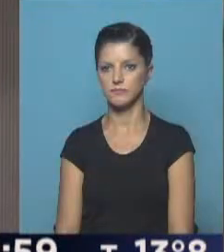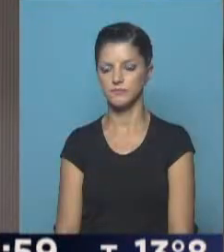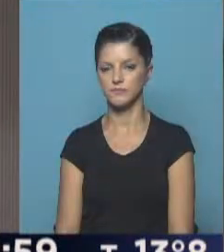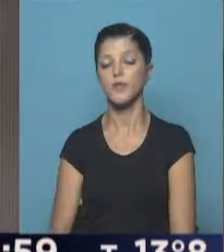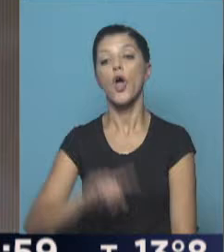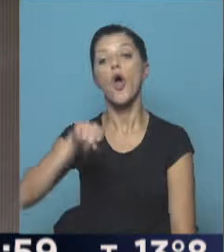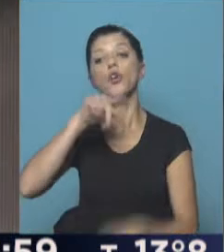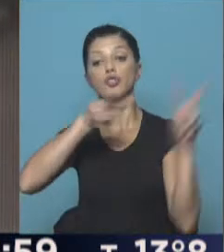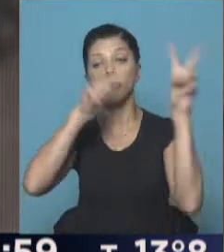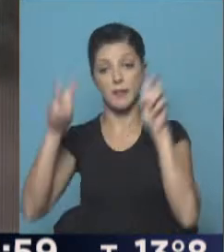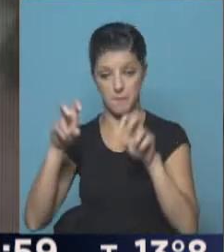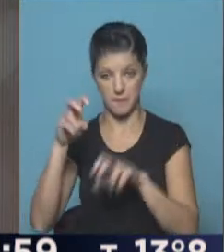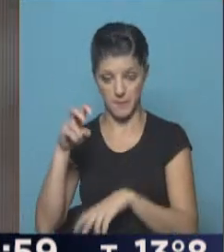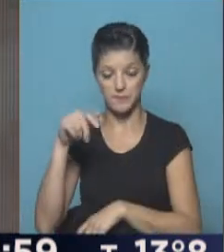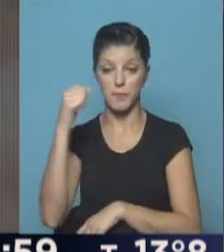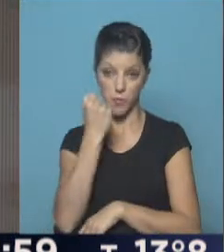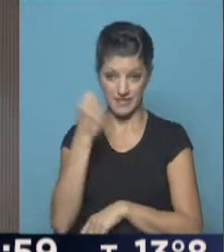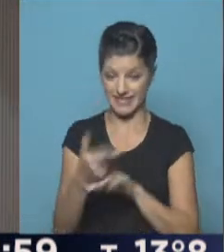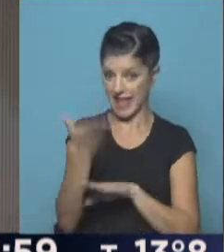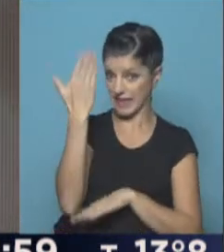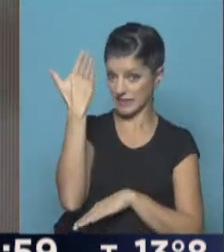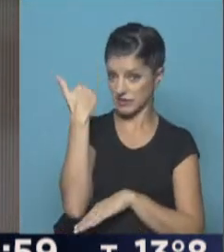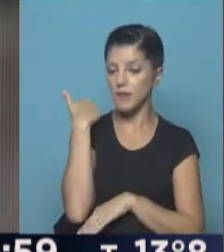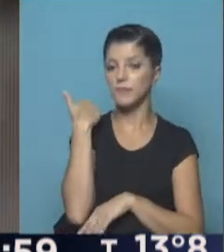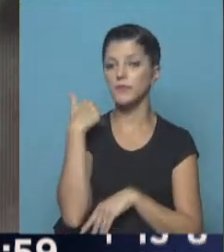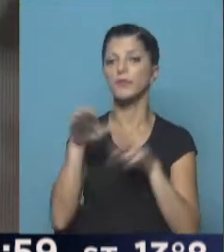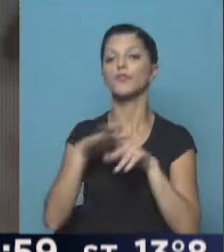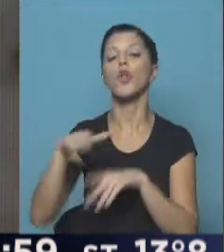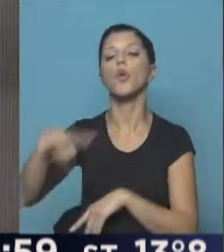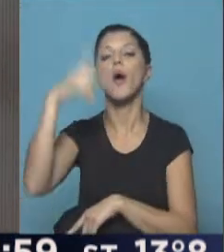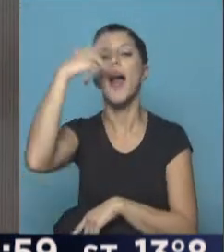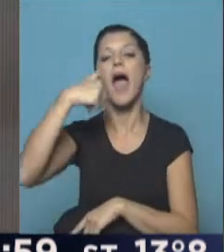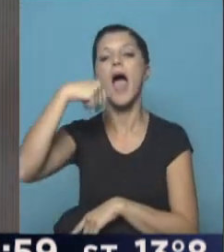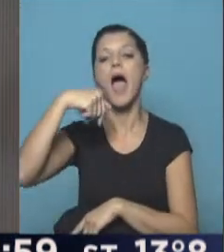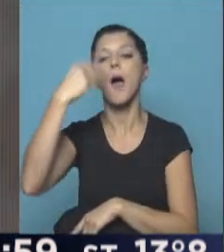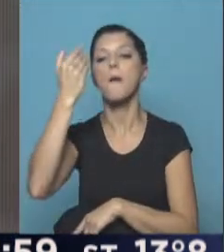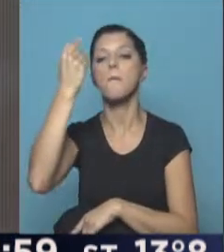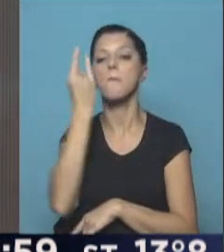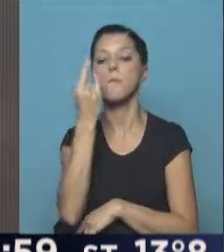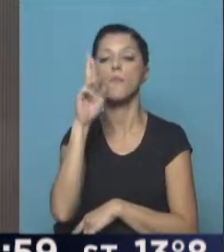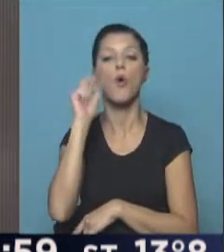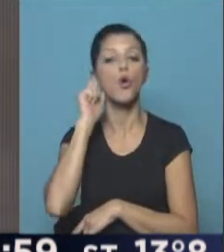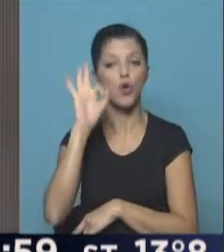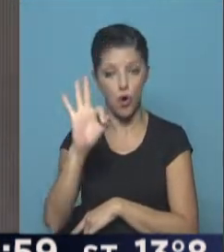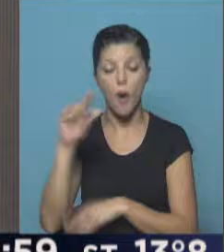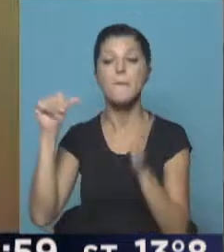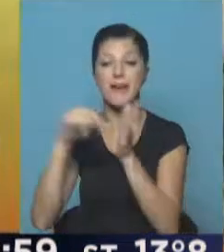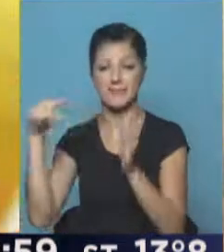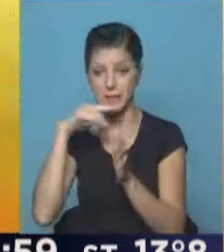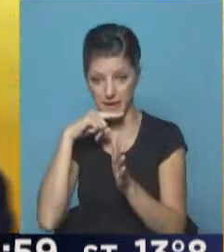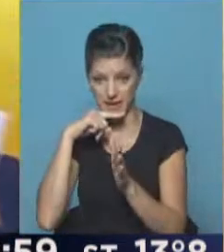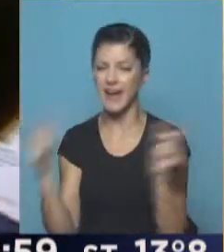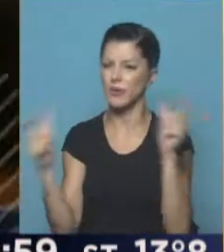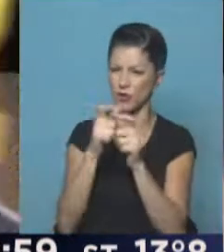Otro de los temas del día, ya desde ayer, tiene que ver, está sucediendo en Hamburgo, en Alemania, en la reunión del G20. Seguramente si usted estuvo